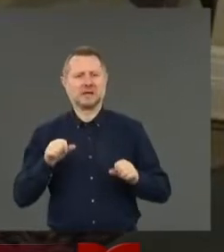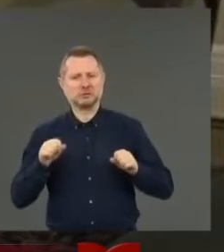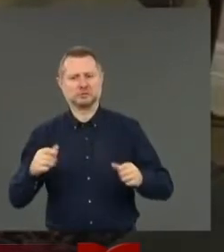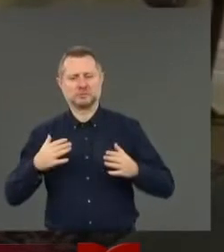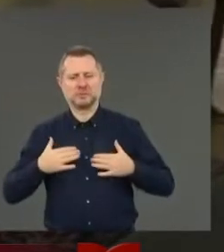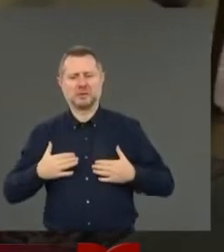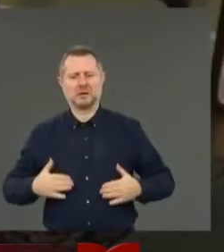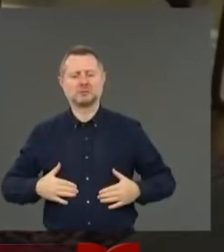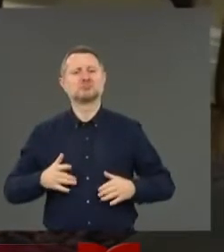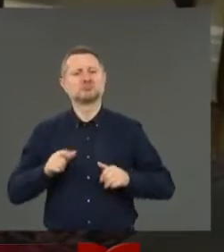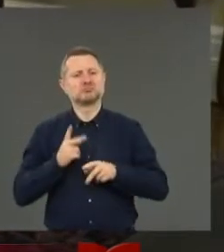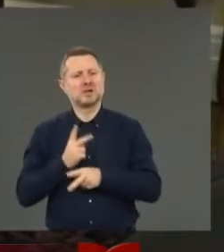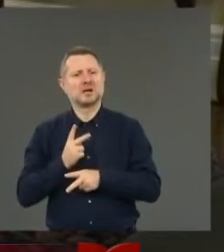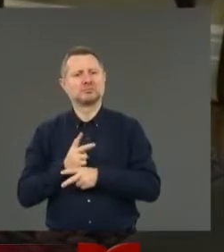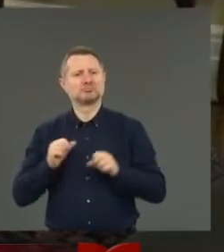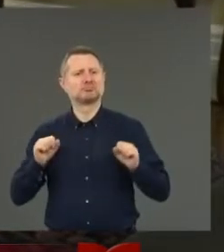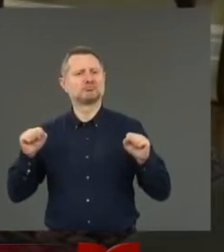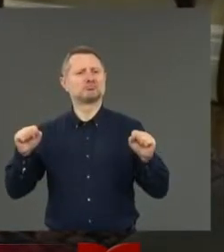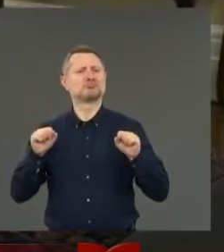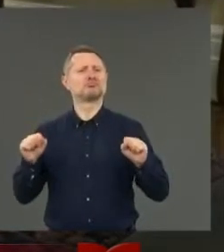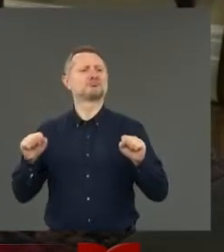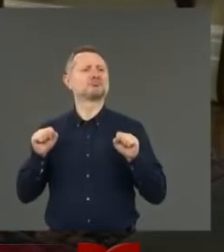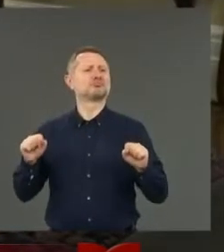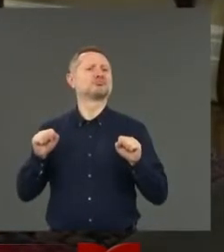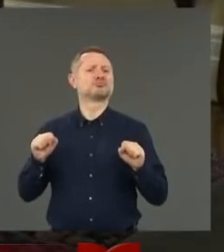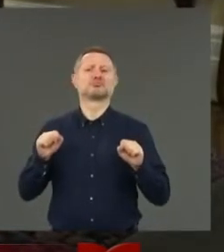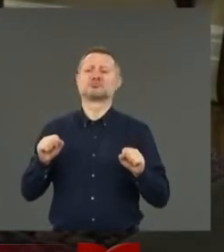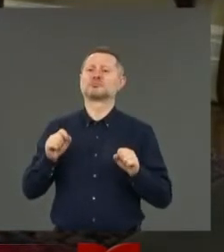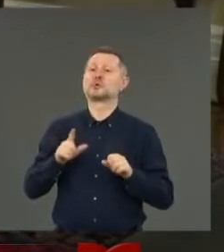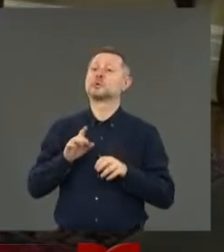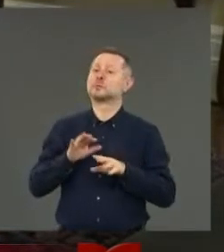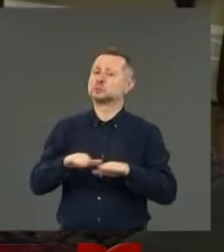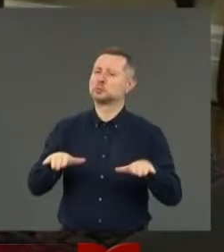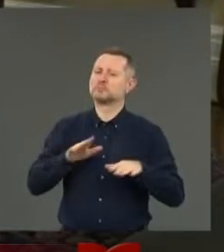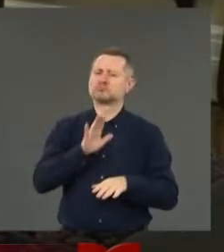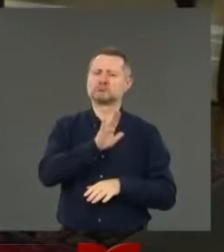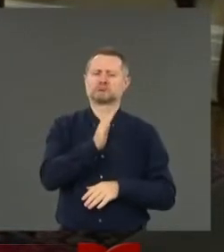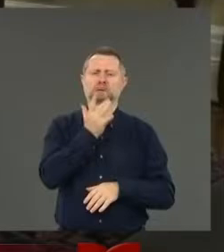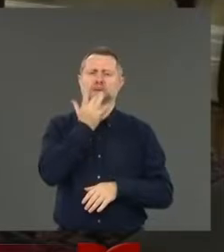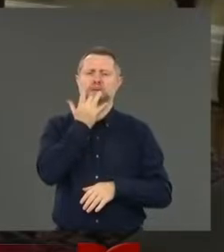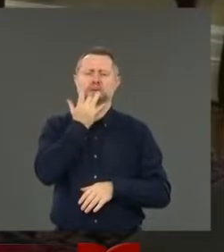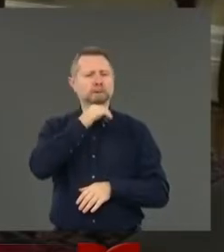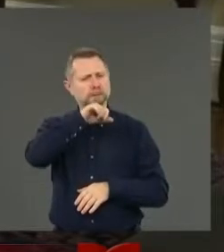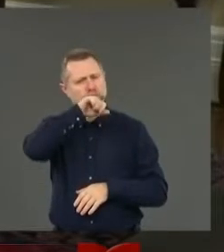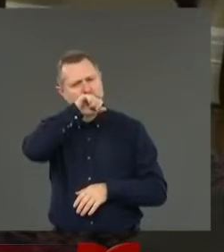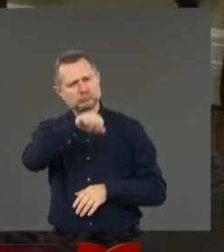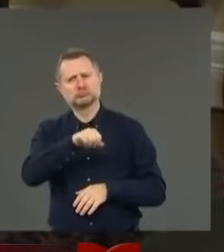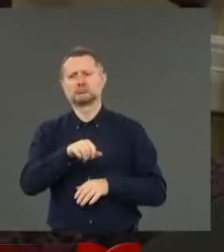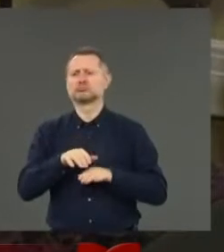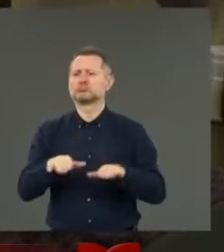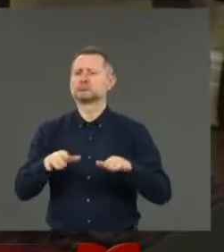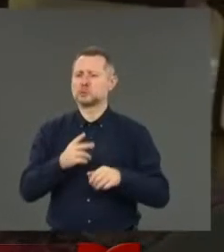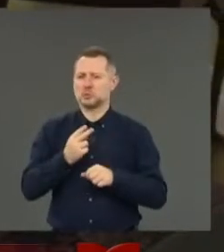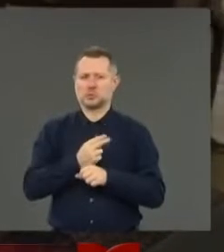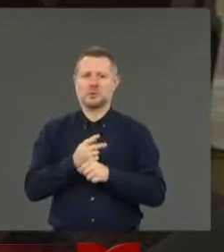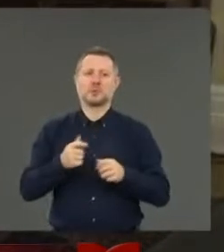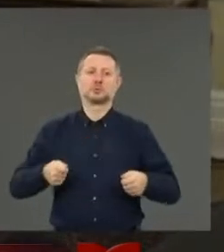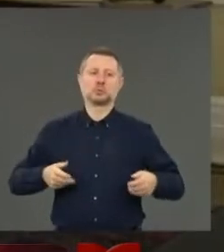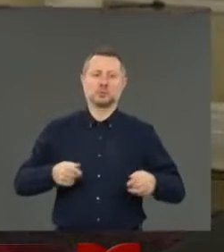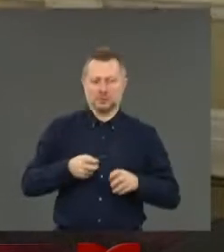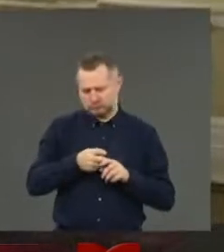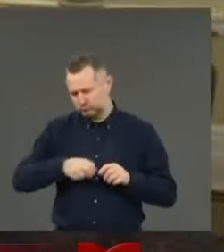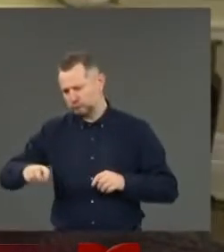Del presidente FDR. Dice que su ejercicio era